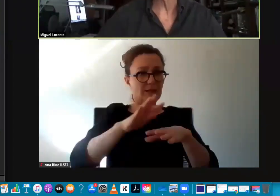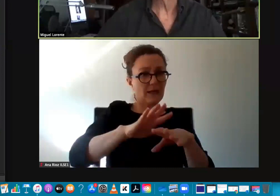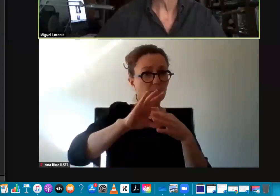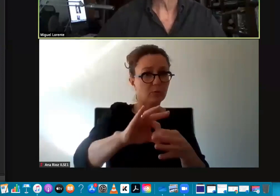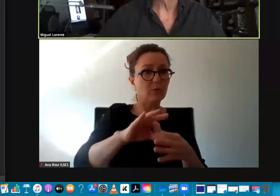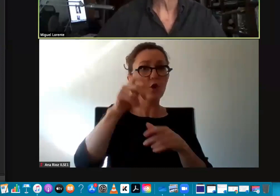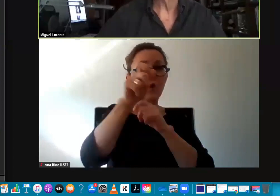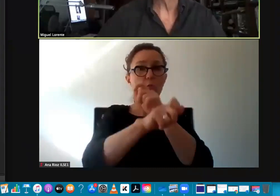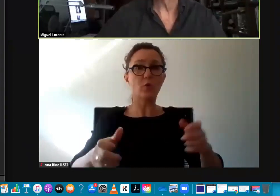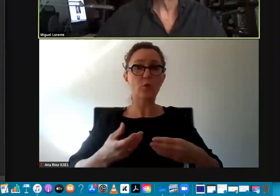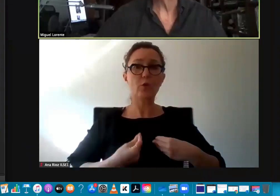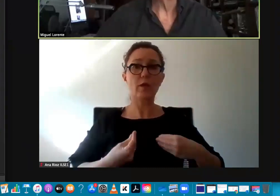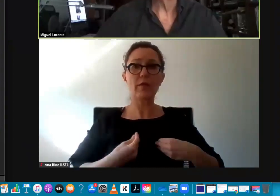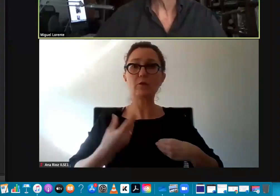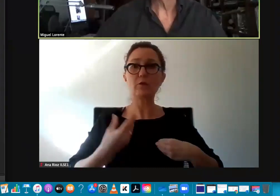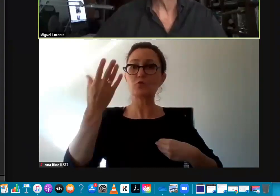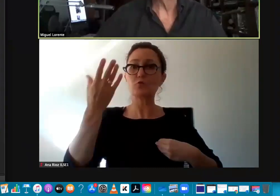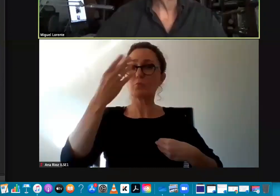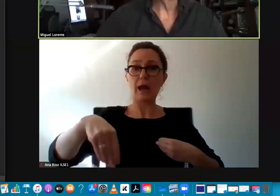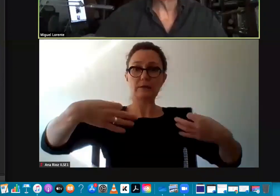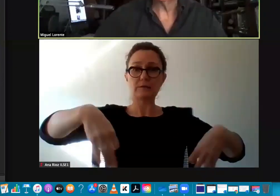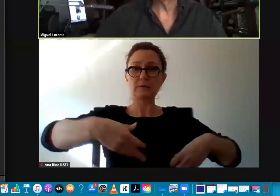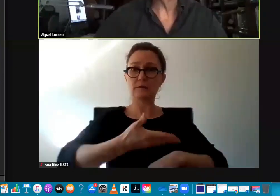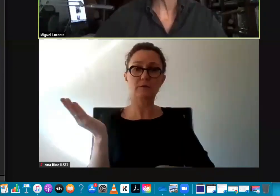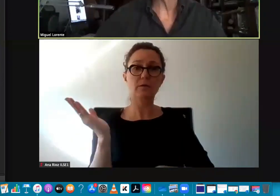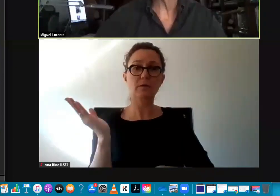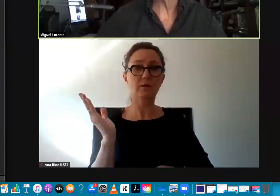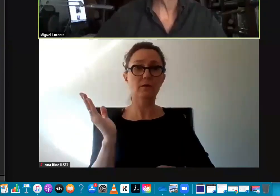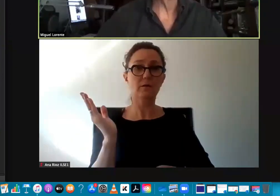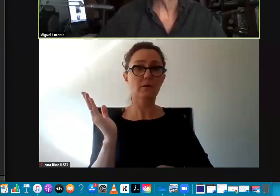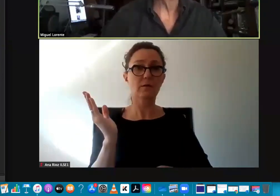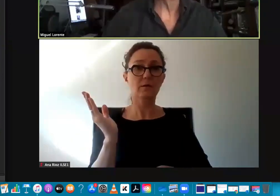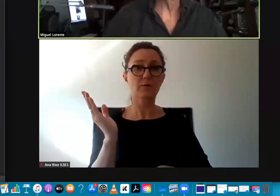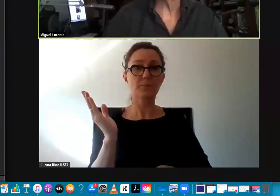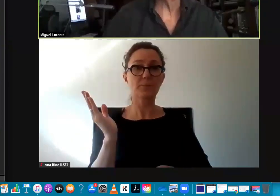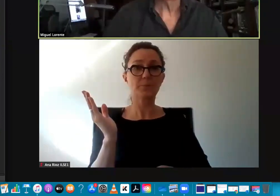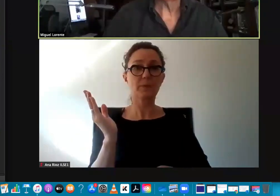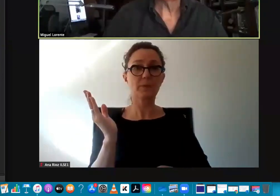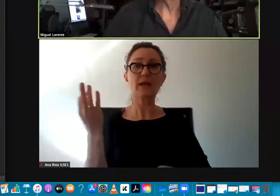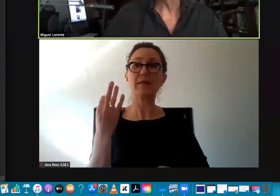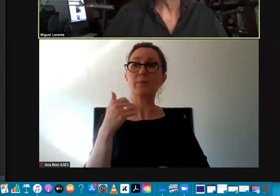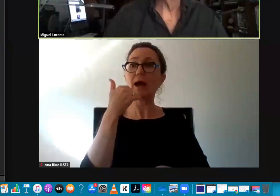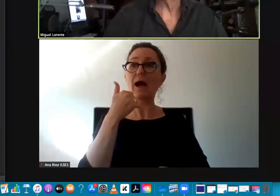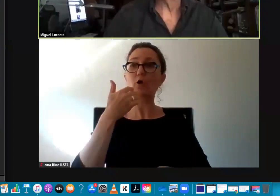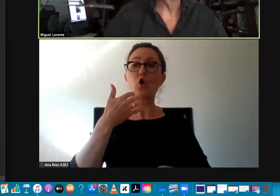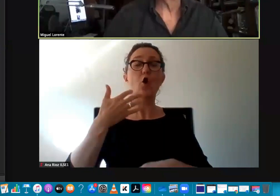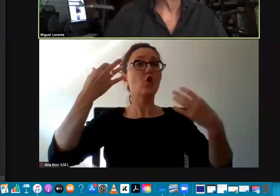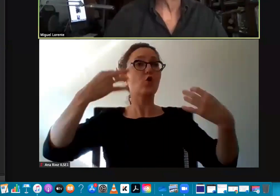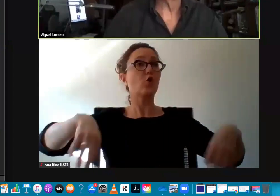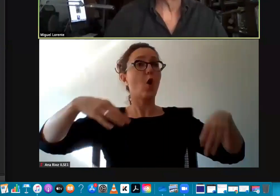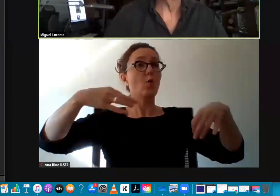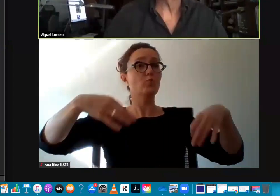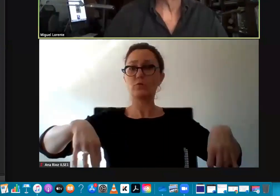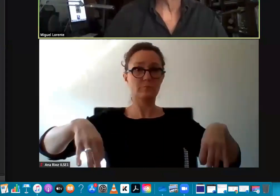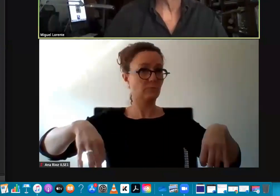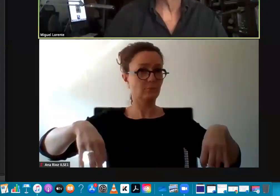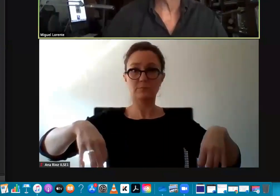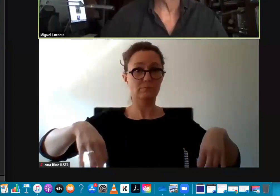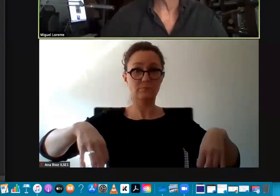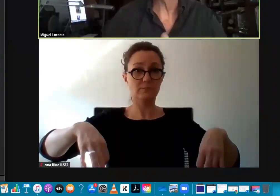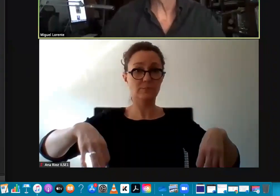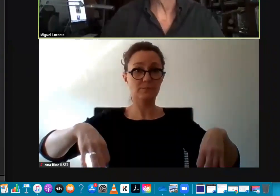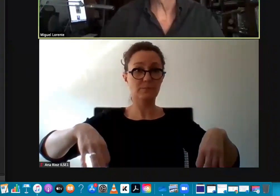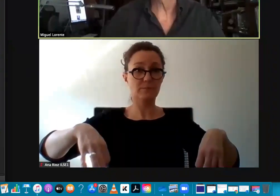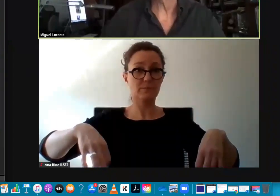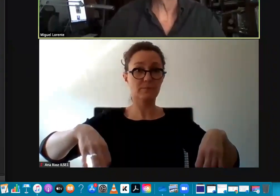como ciudadanas, entendiendo que puede y que tiene que ser parte de lo común. Por eso hay un elemento aquí que he dibujado